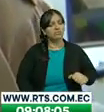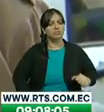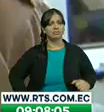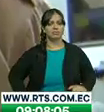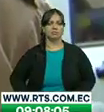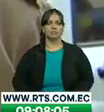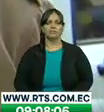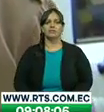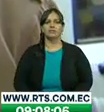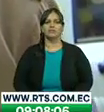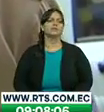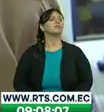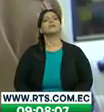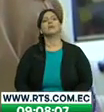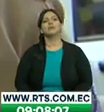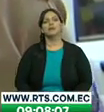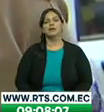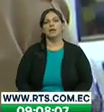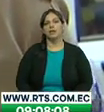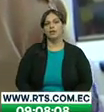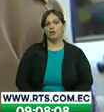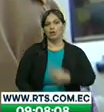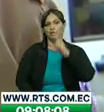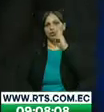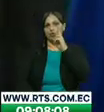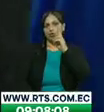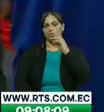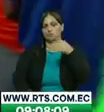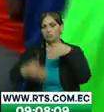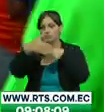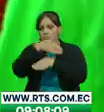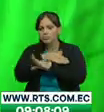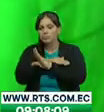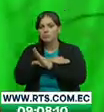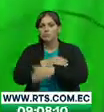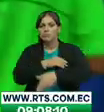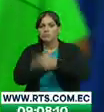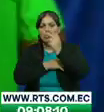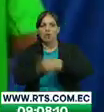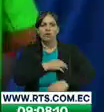se encontraban dos de personal que se encontraban patrullando a pie. Informó Julio César Saona.